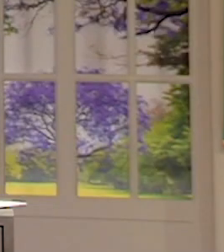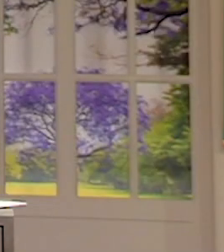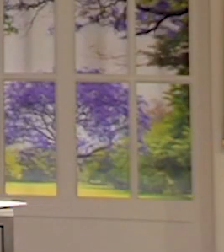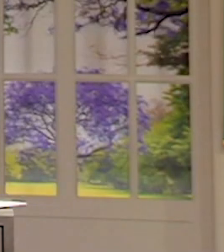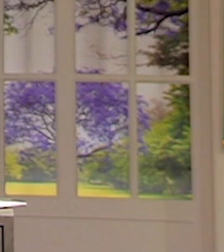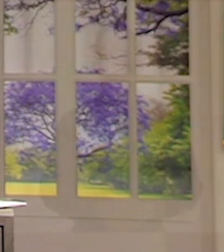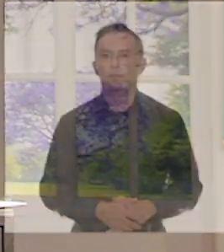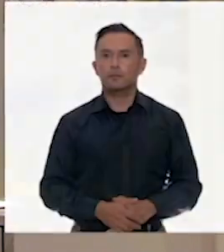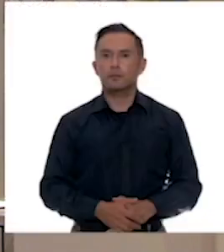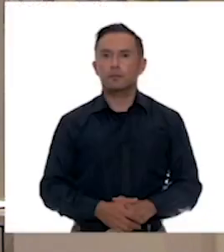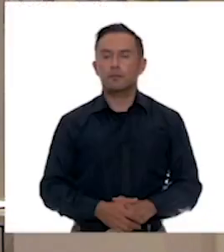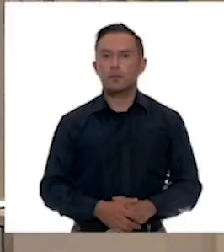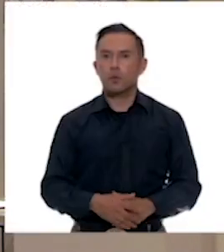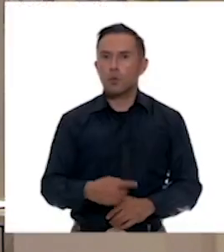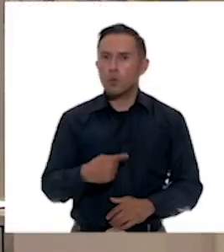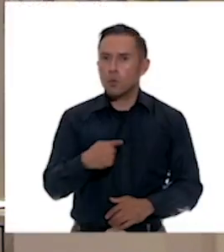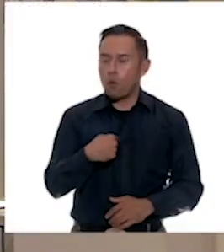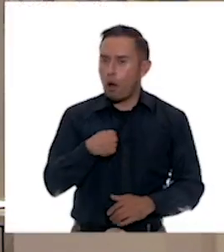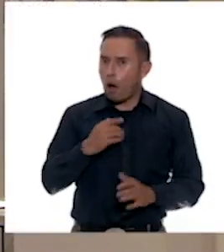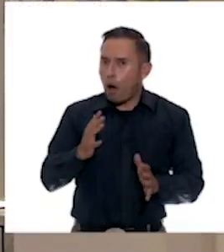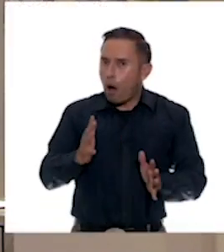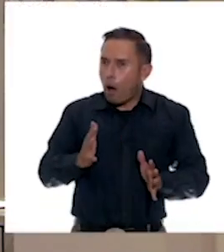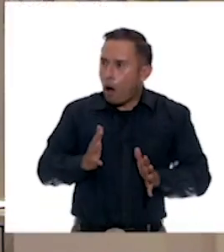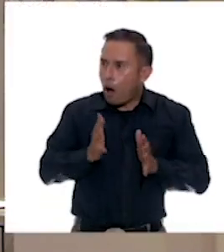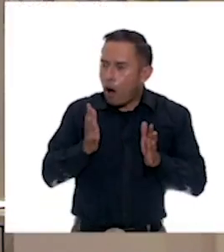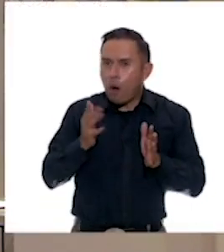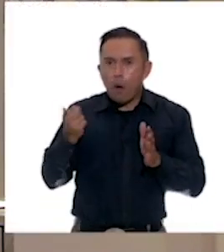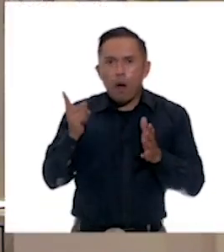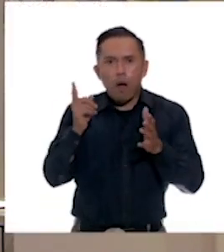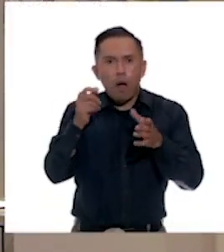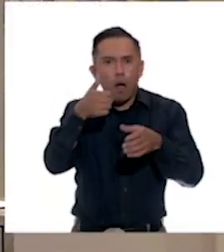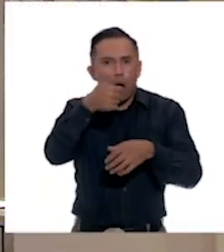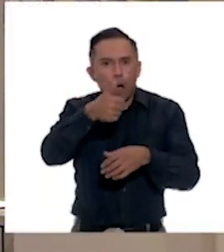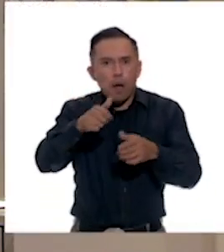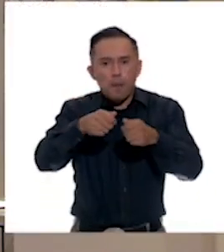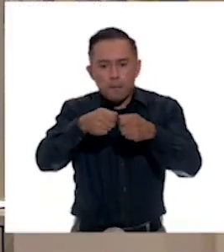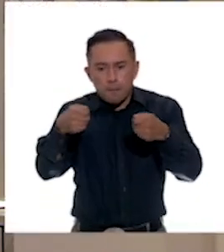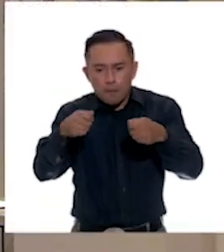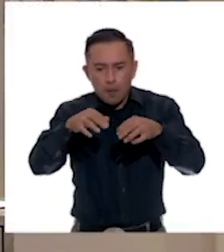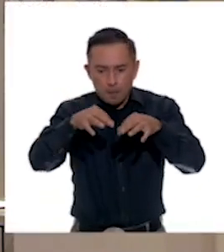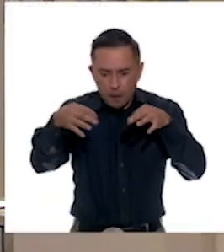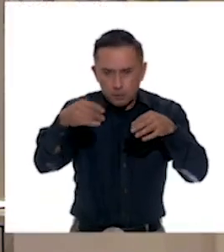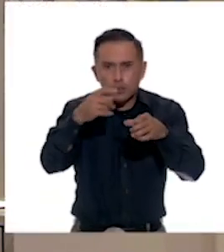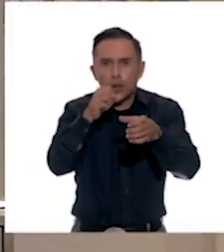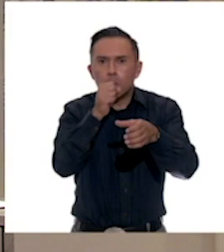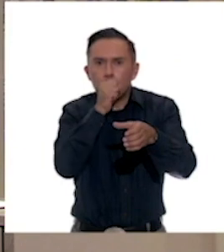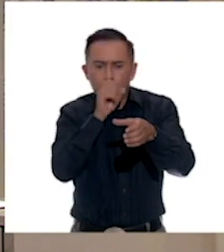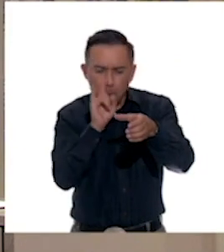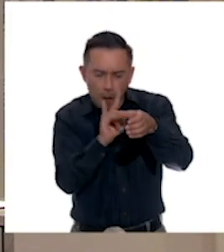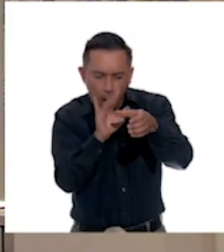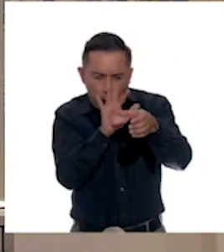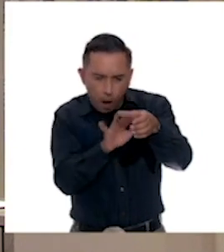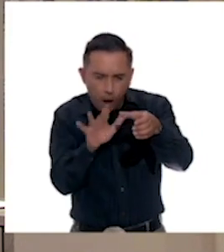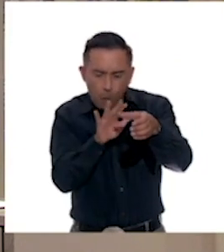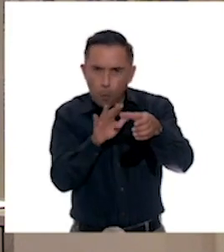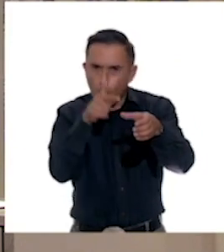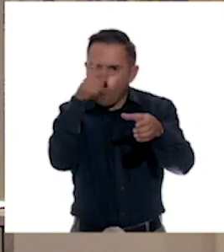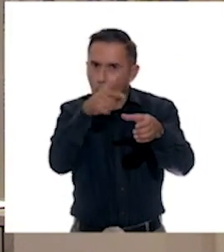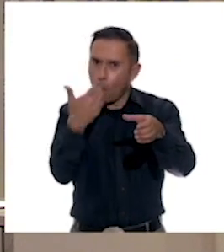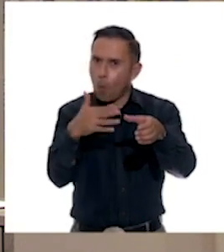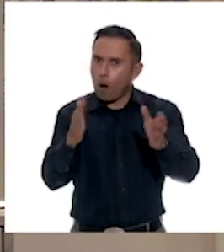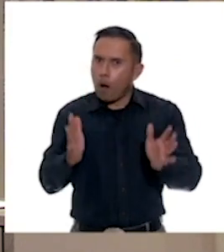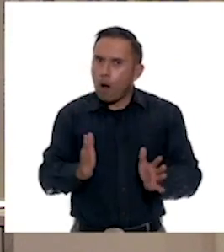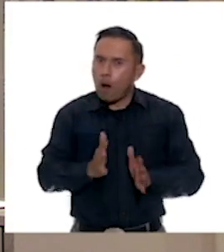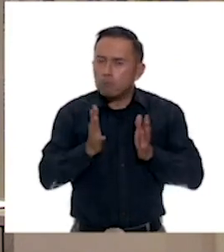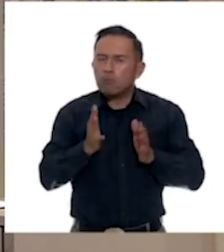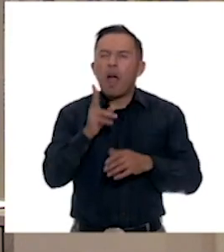A mí me sorprendió toda la información que contiene cada uno de los productos. Trata de buscar en la cocina